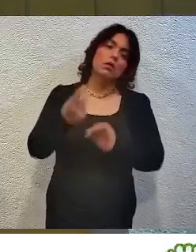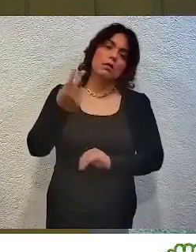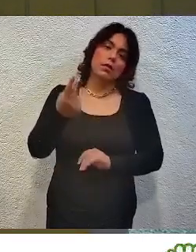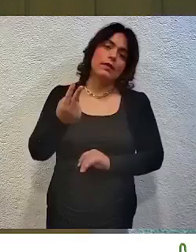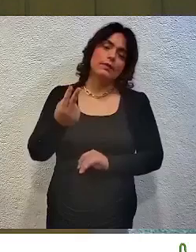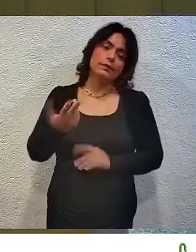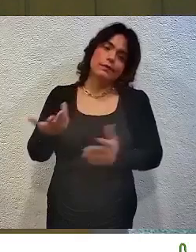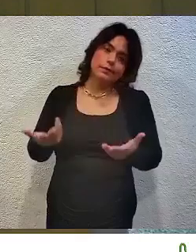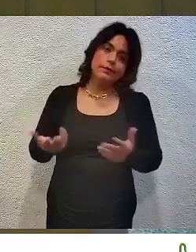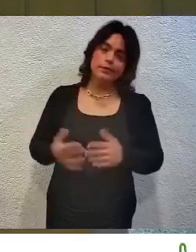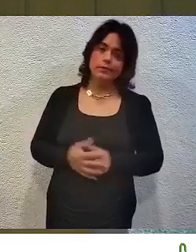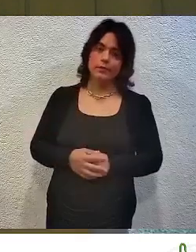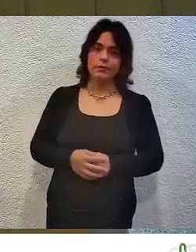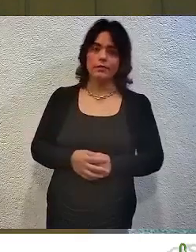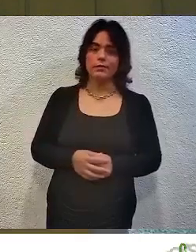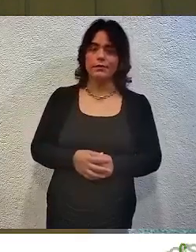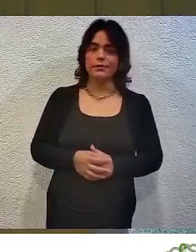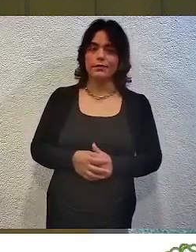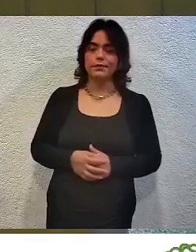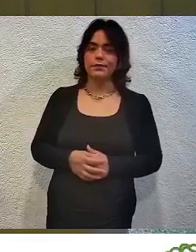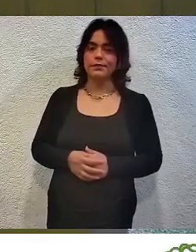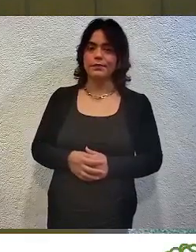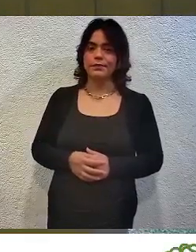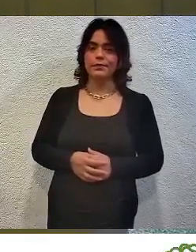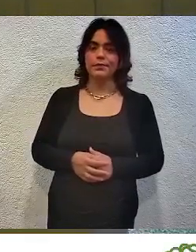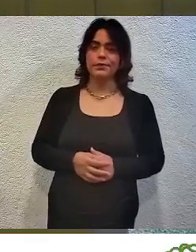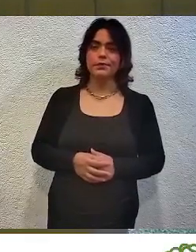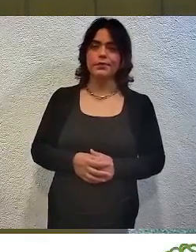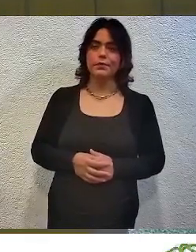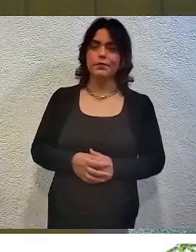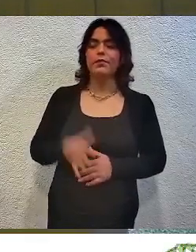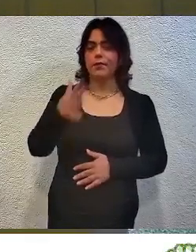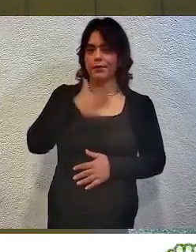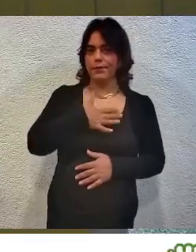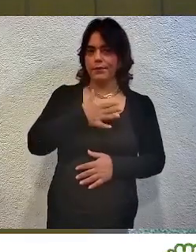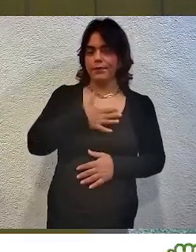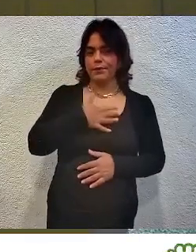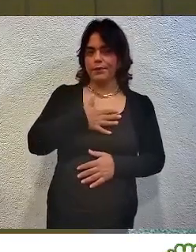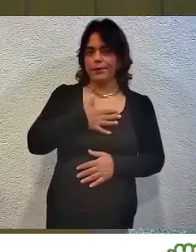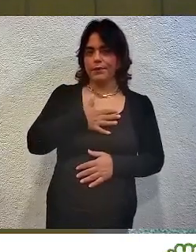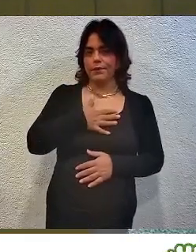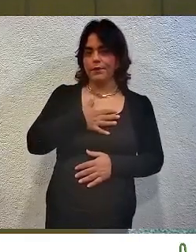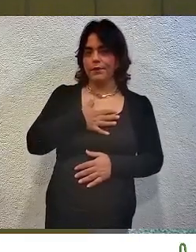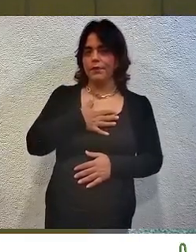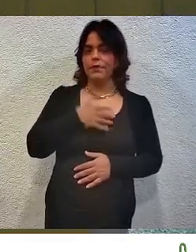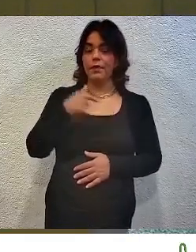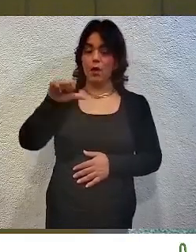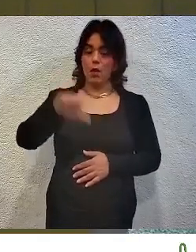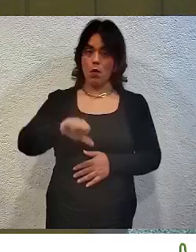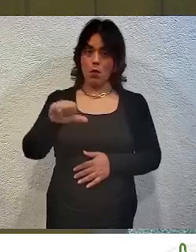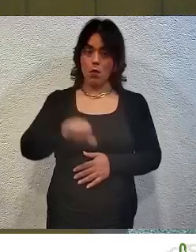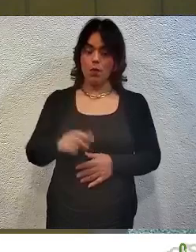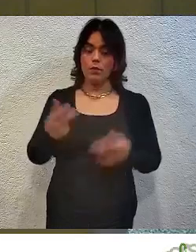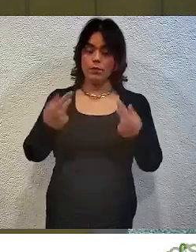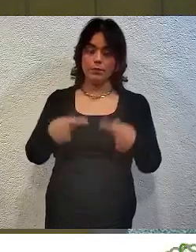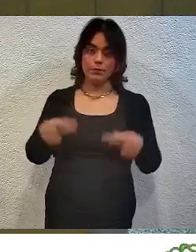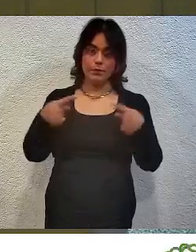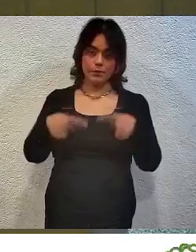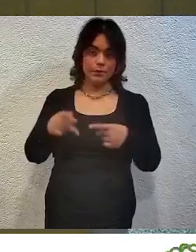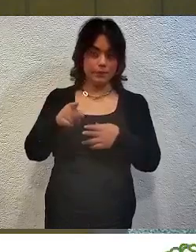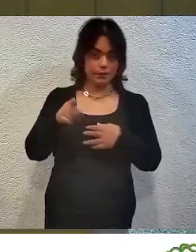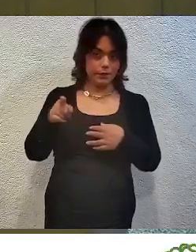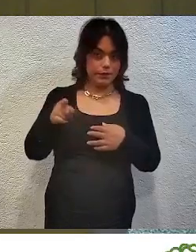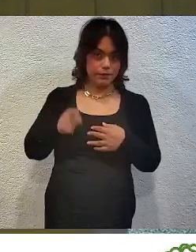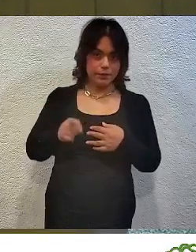suspensión. Por supuesto, yo acompaño de que en este momento las personas sujetas a